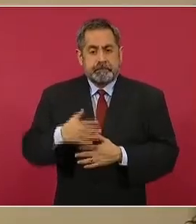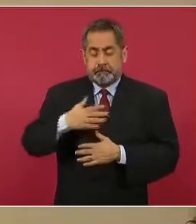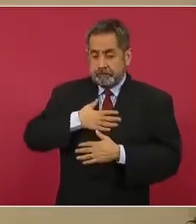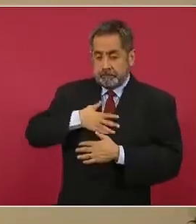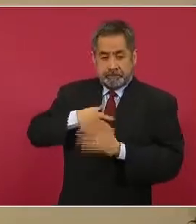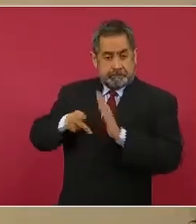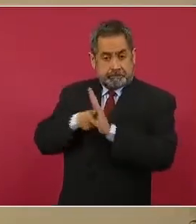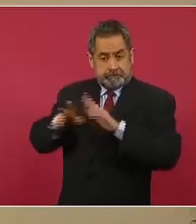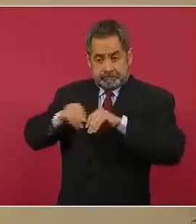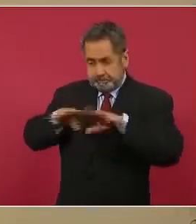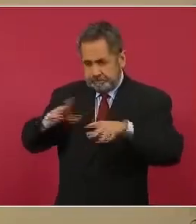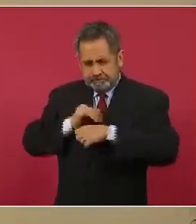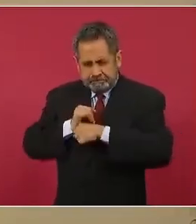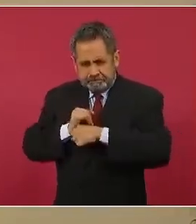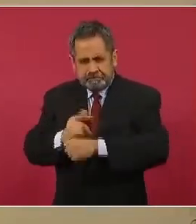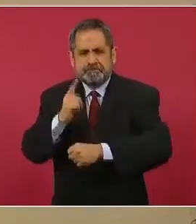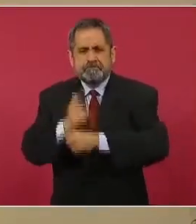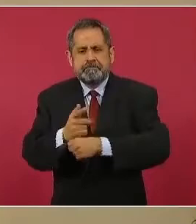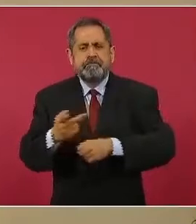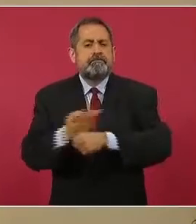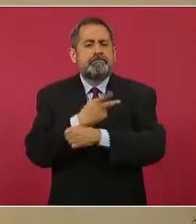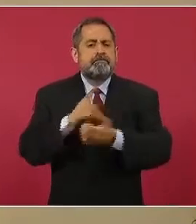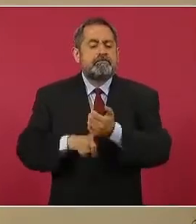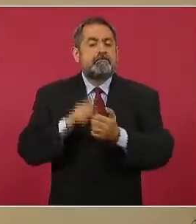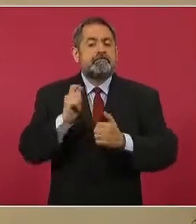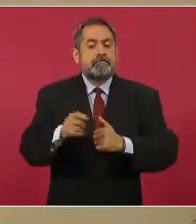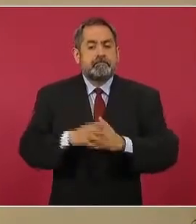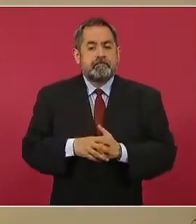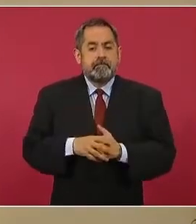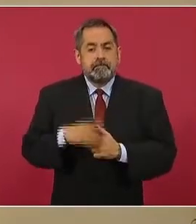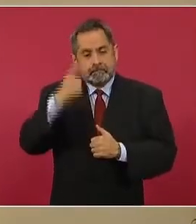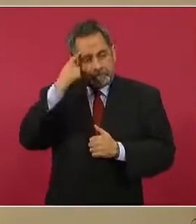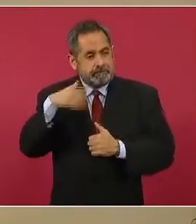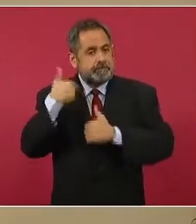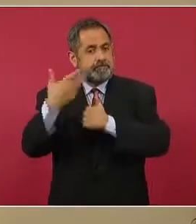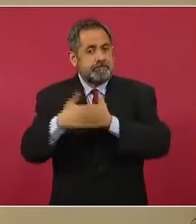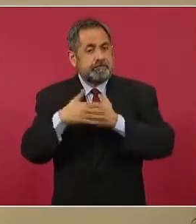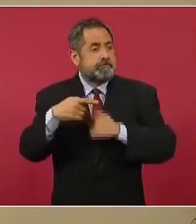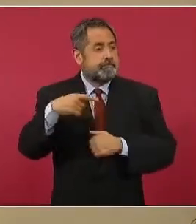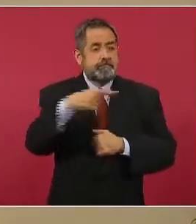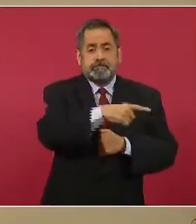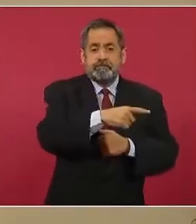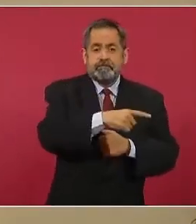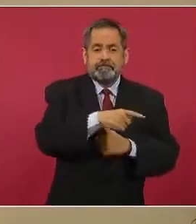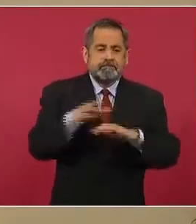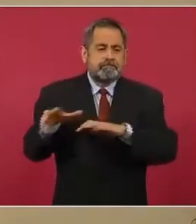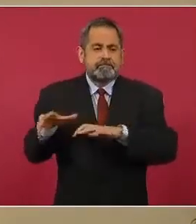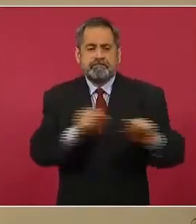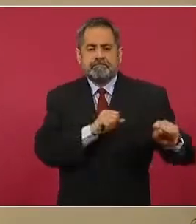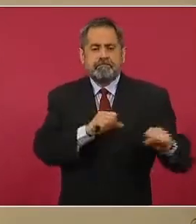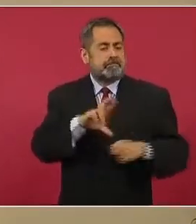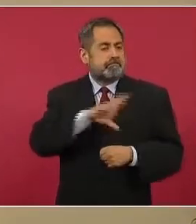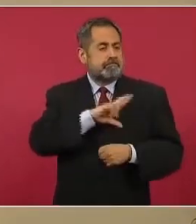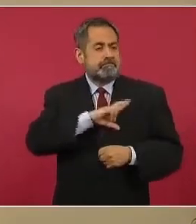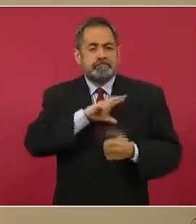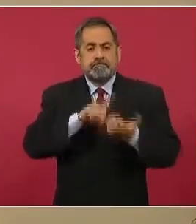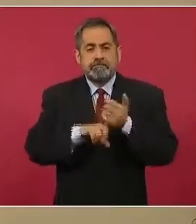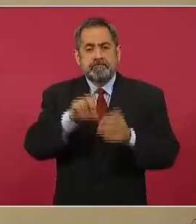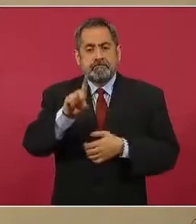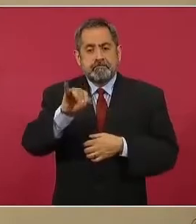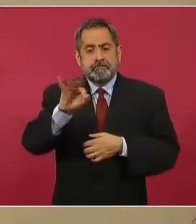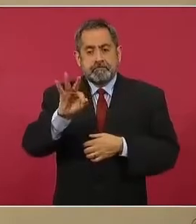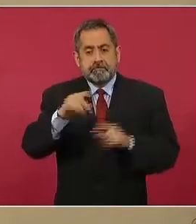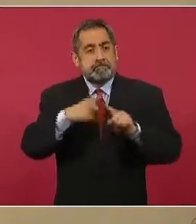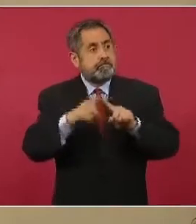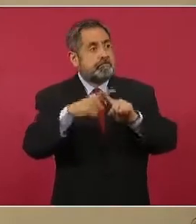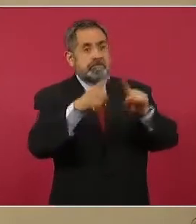buscan empatizar con la gente o hacen muchas obras de caridad y al final no pasa absolutamente nada. Tomando esto en cuenta y a raíz de los hechos que ocurren